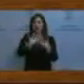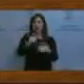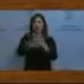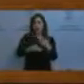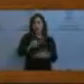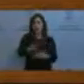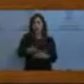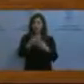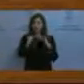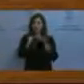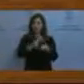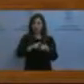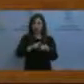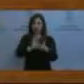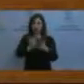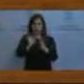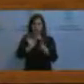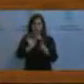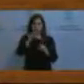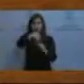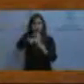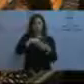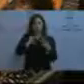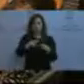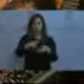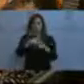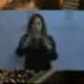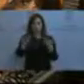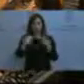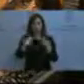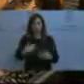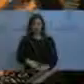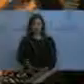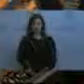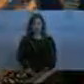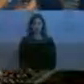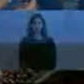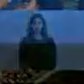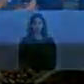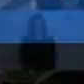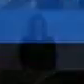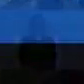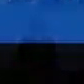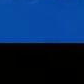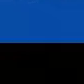de ese tipo de servicios en el sector público. Nada más. Gracias.